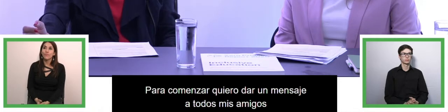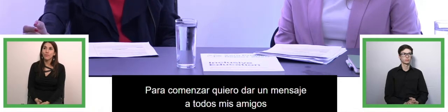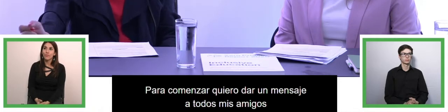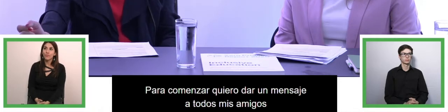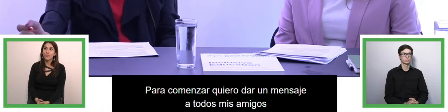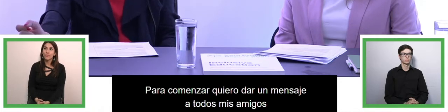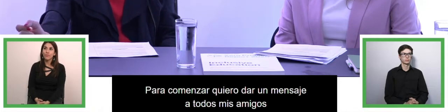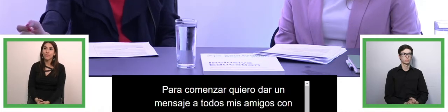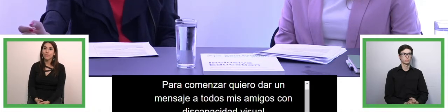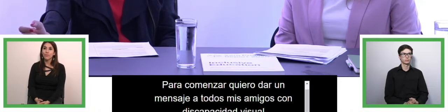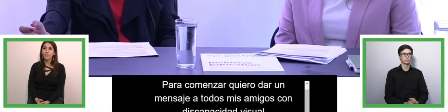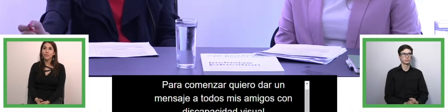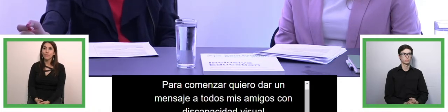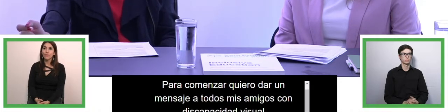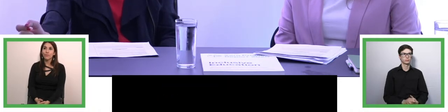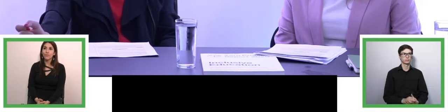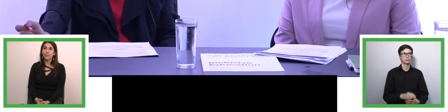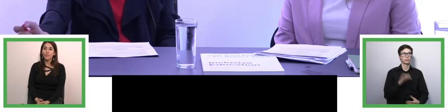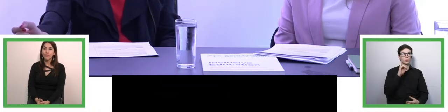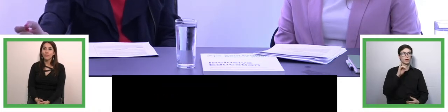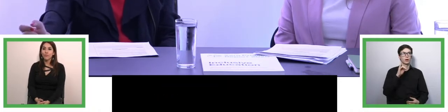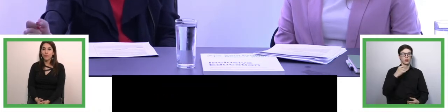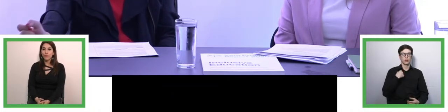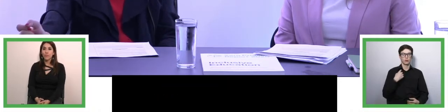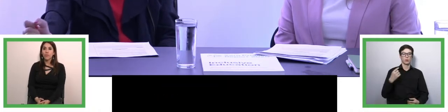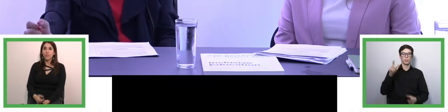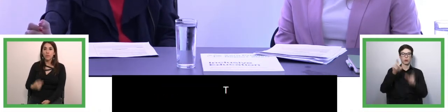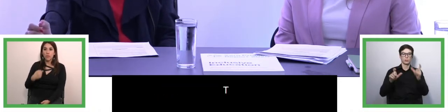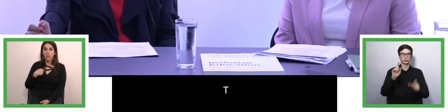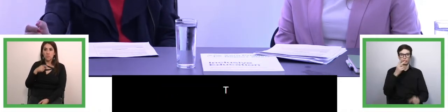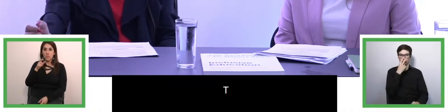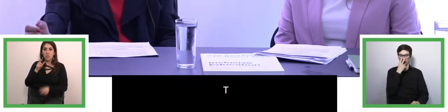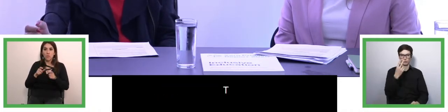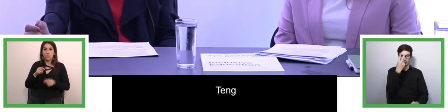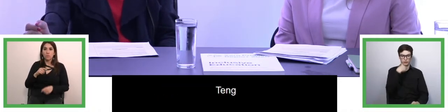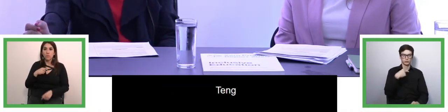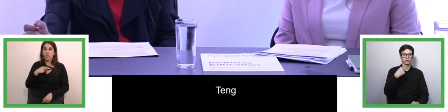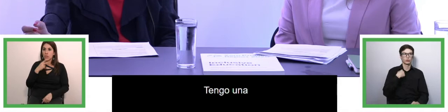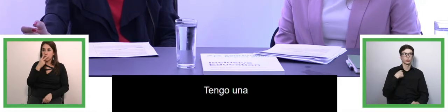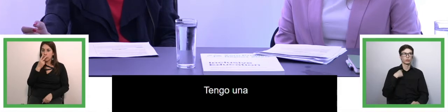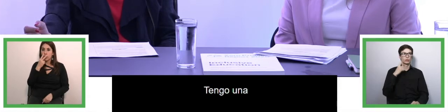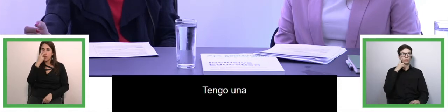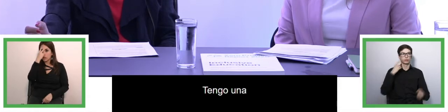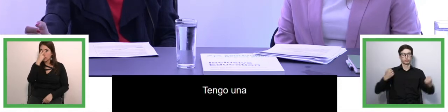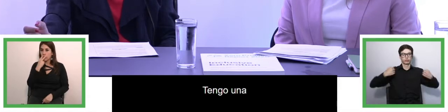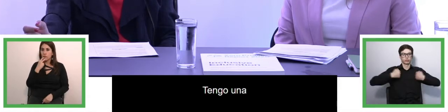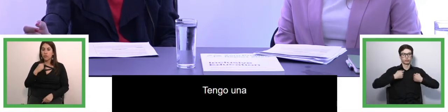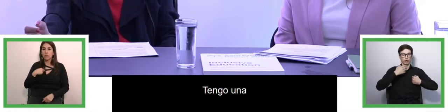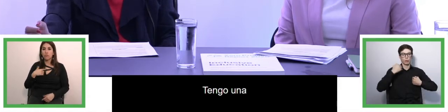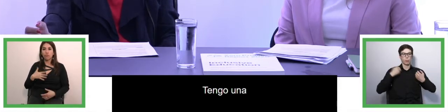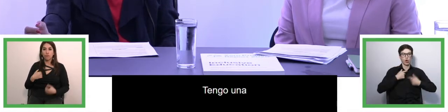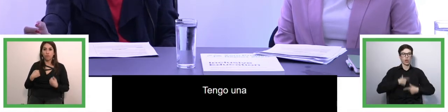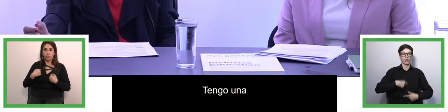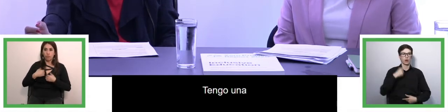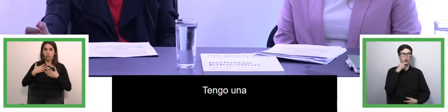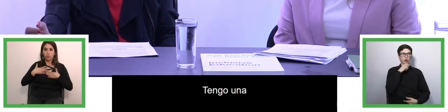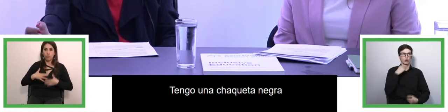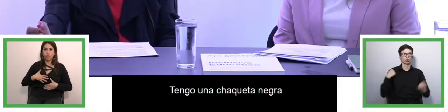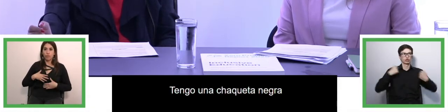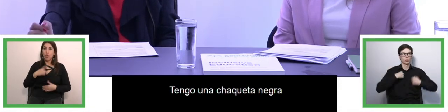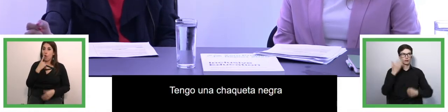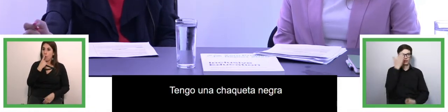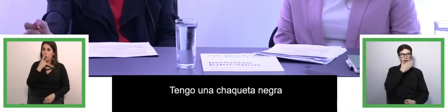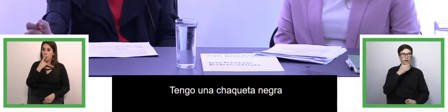roja y una chaqueta negra. Ayer tuvimos una excelente jornada donde pudimos